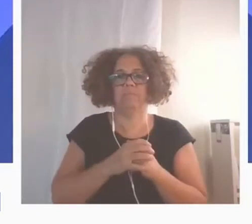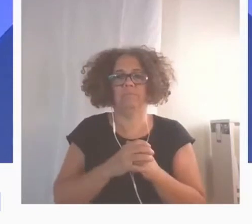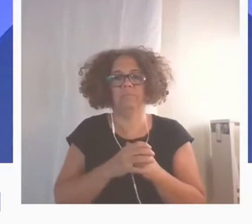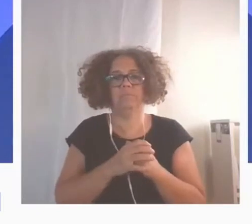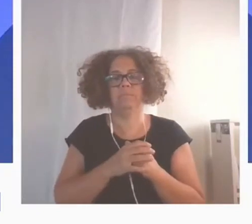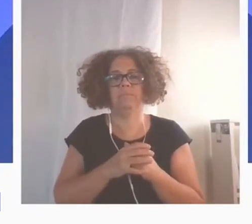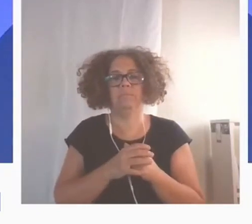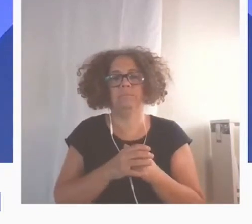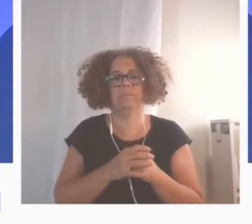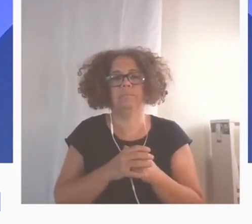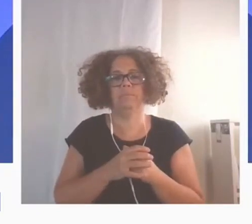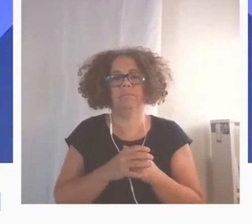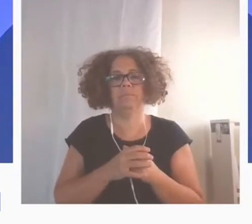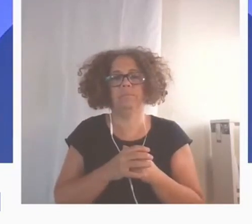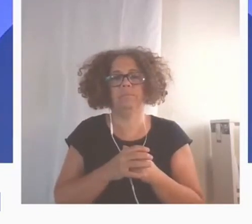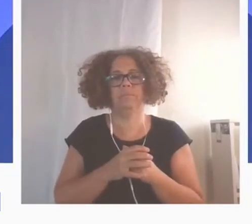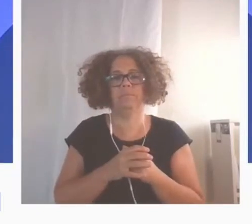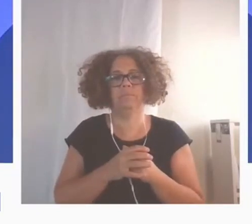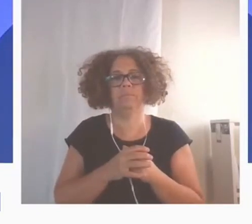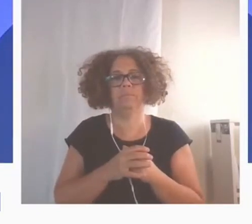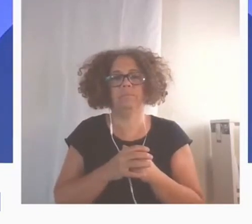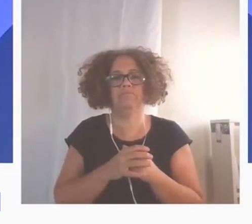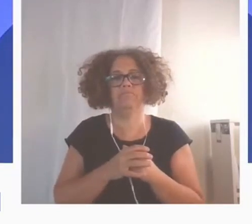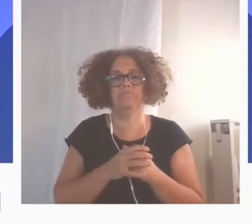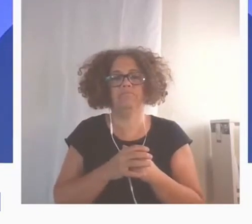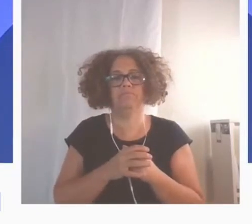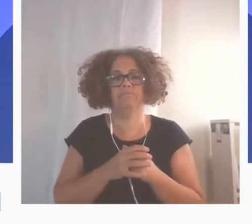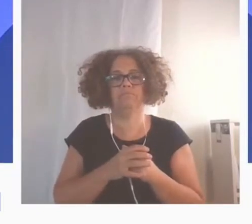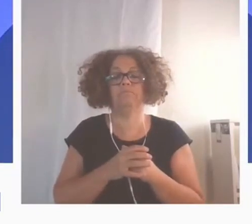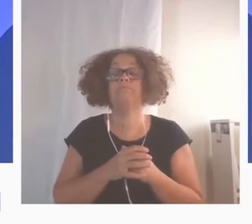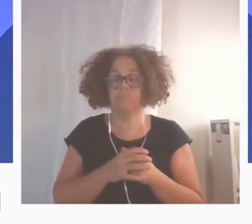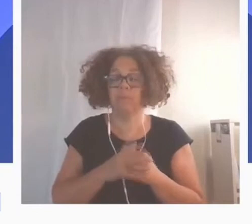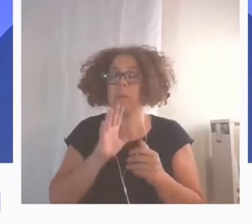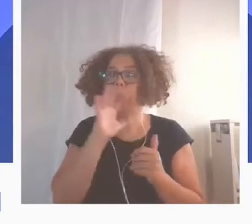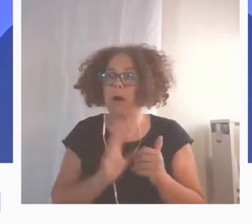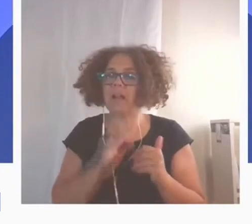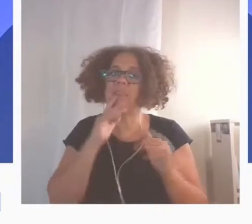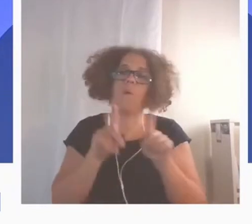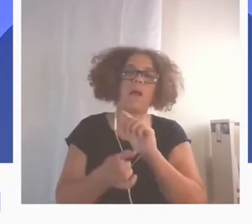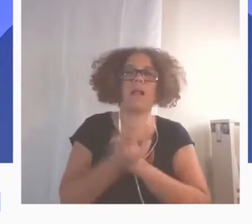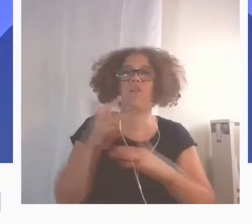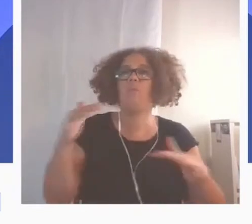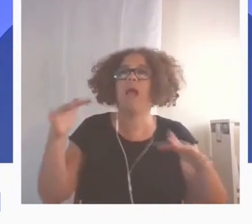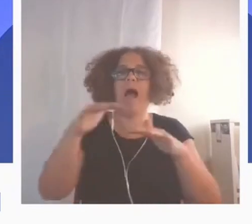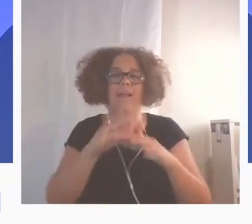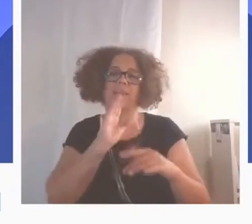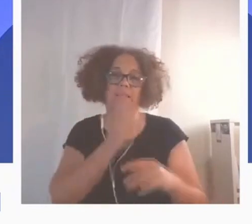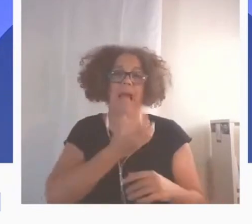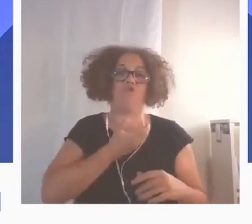de que han establecido una red que conecta, ¿no? Me lo estoy imaginando así, desde el ayuntamiento,